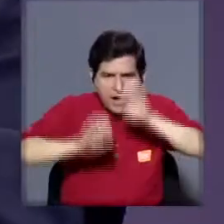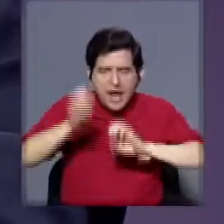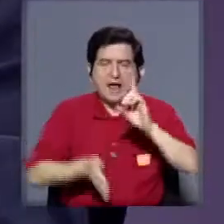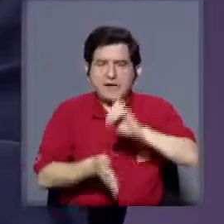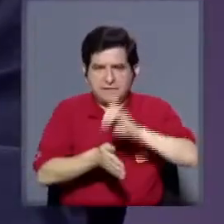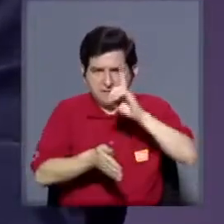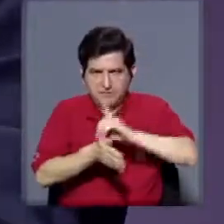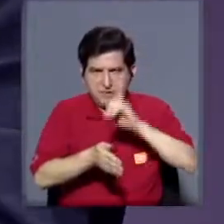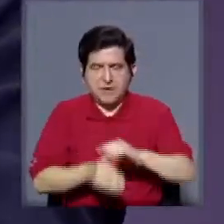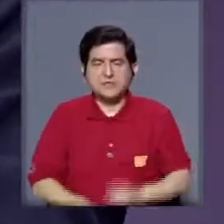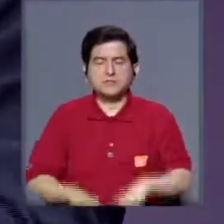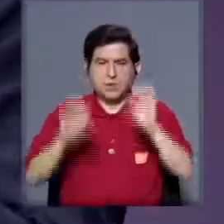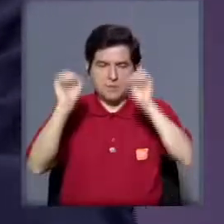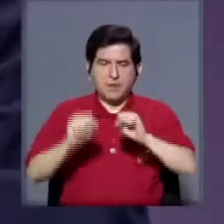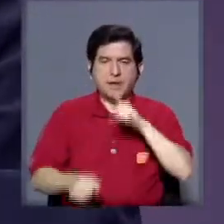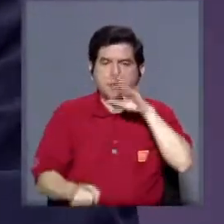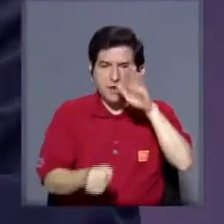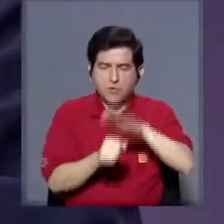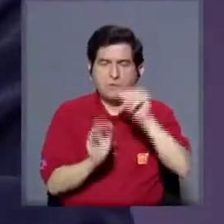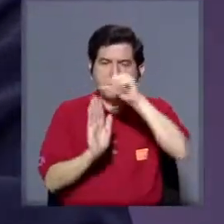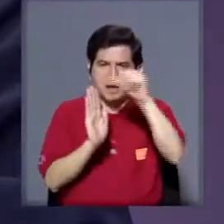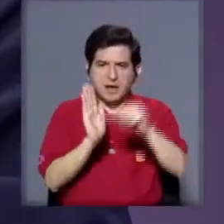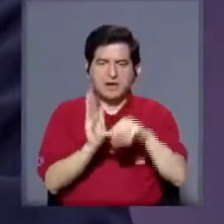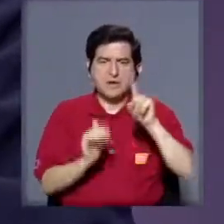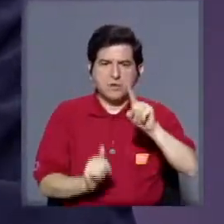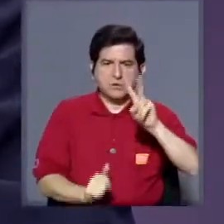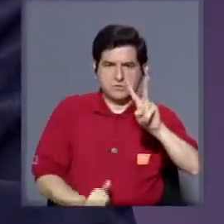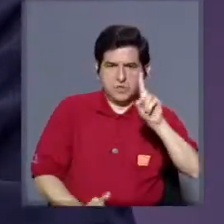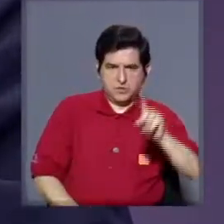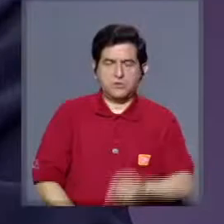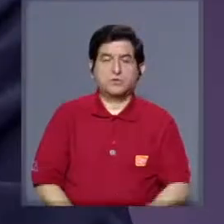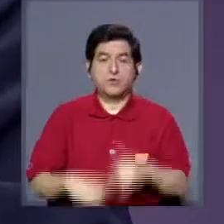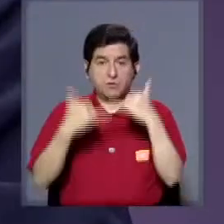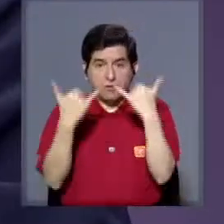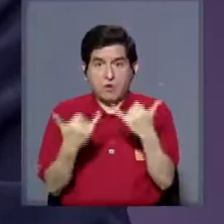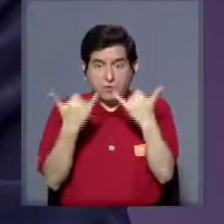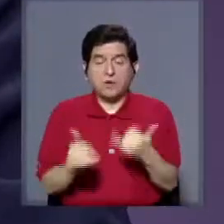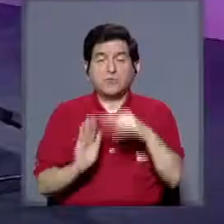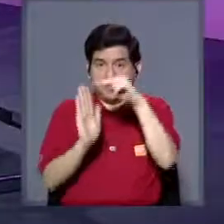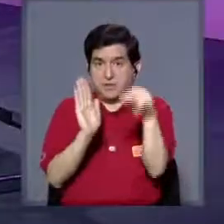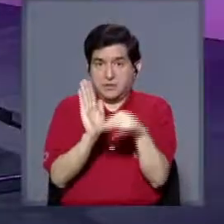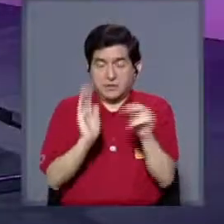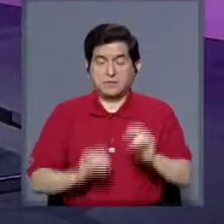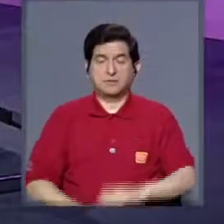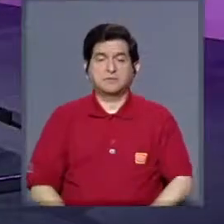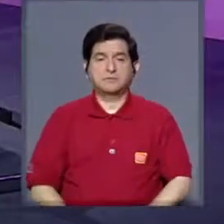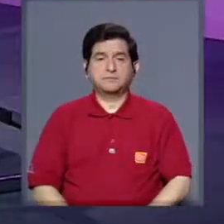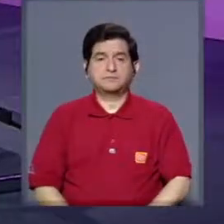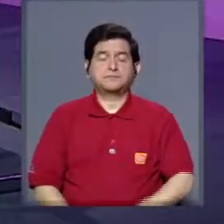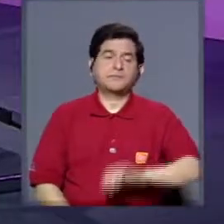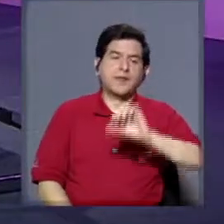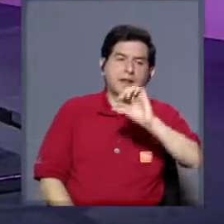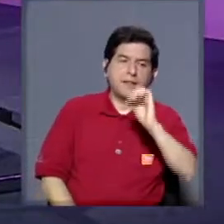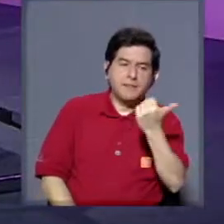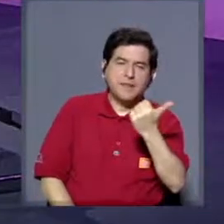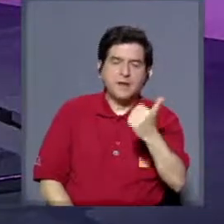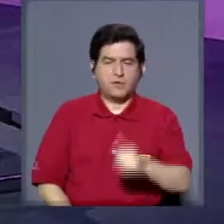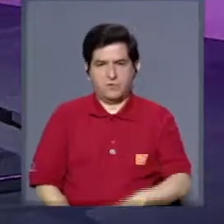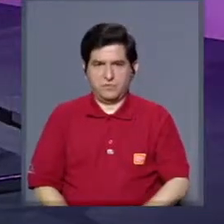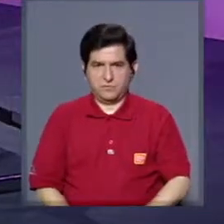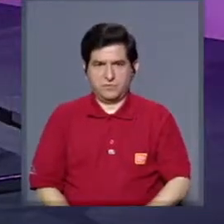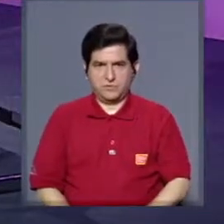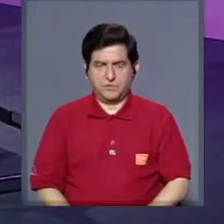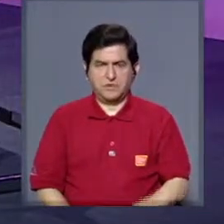para corresponder al artículo 121 tal y como está ahora sobre el otro que se el